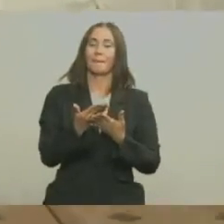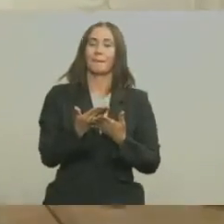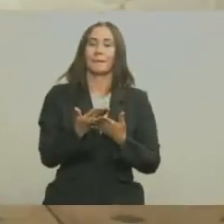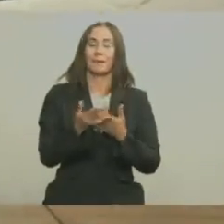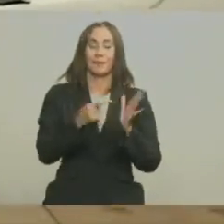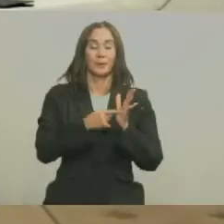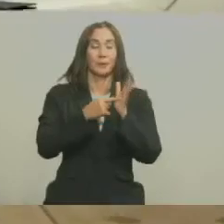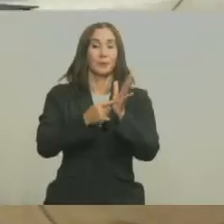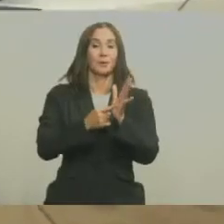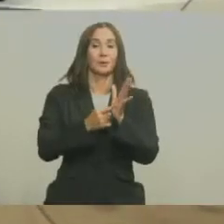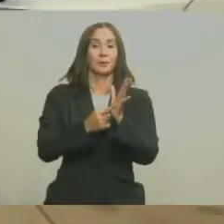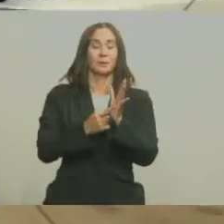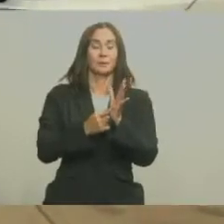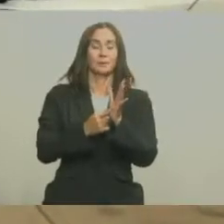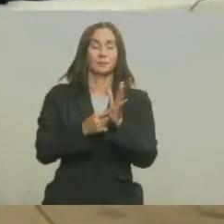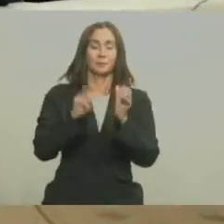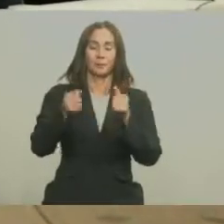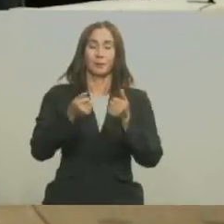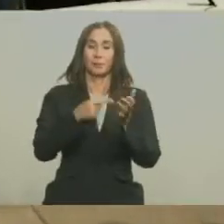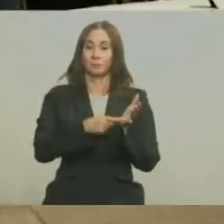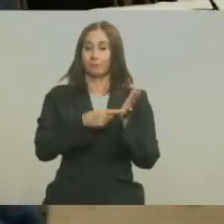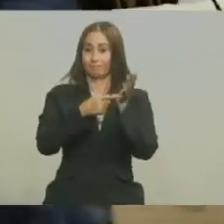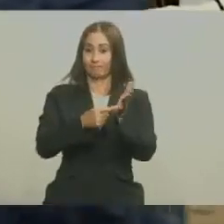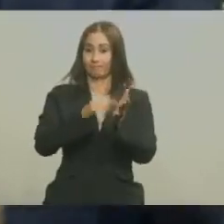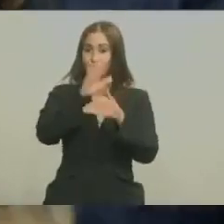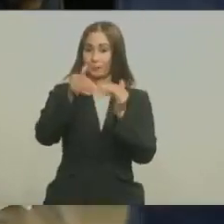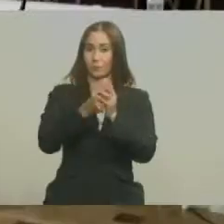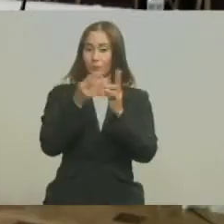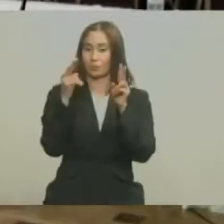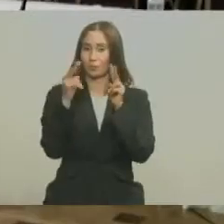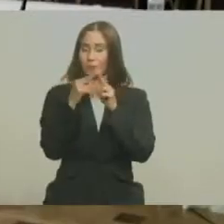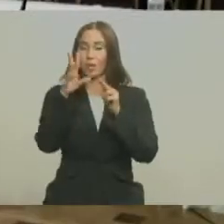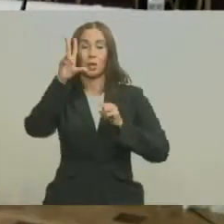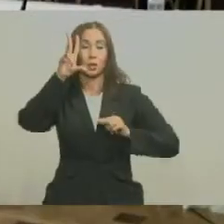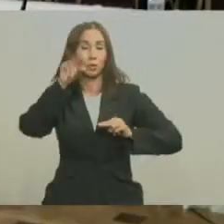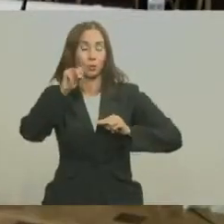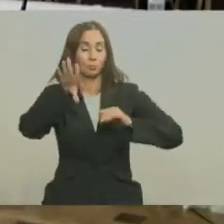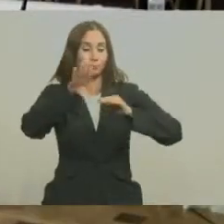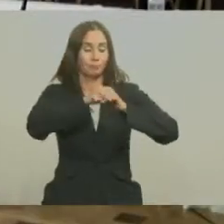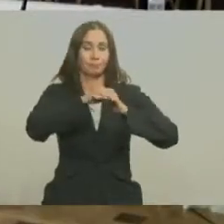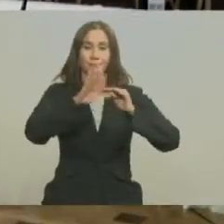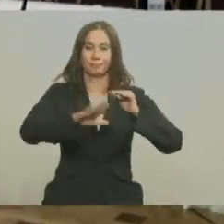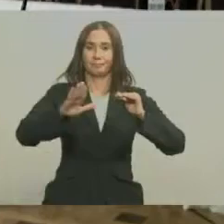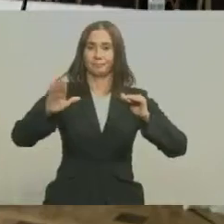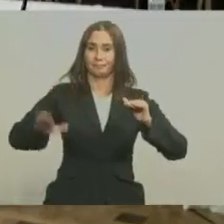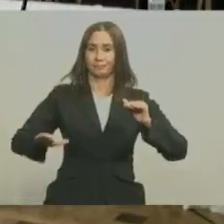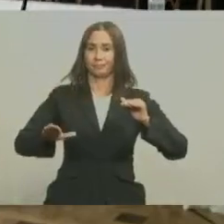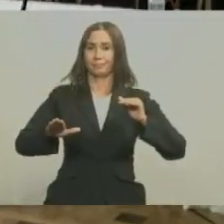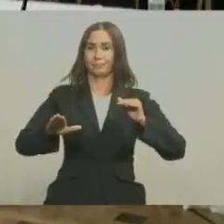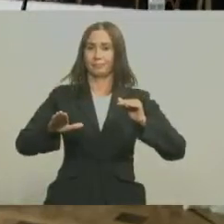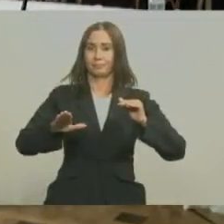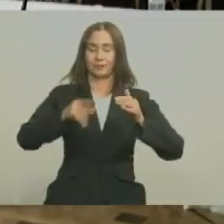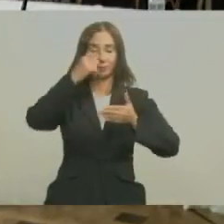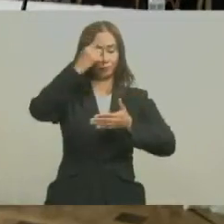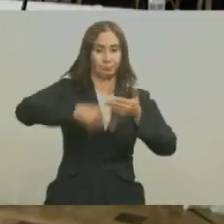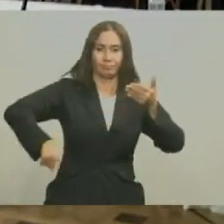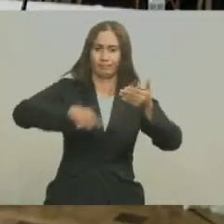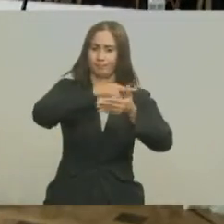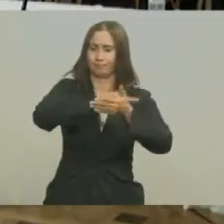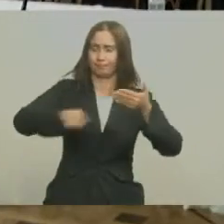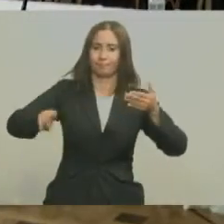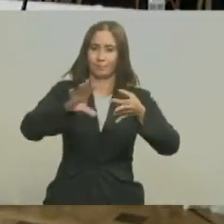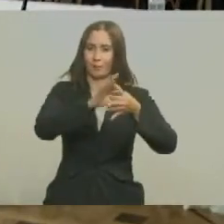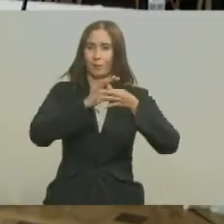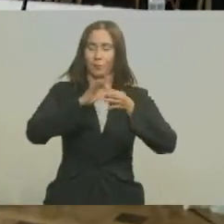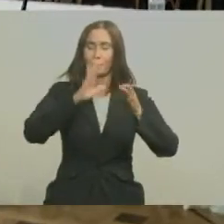de nuestros representantes, se ha puesto en evidencia. No al matrimonio infantil, tolerancia cero a las uniones